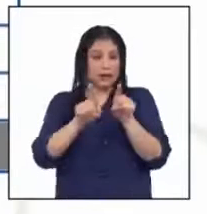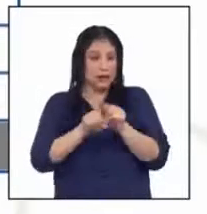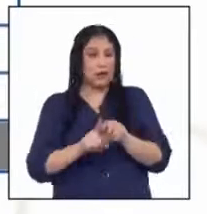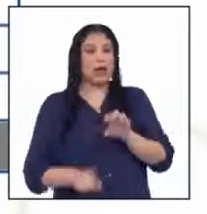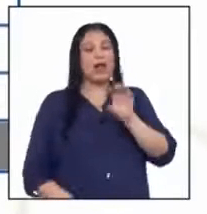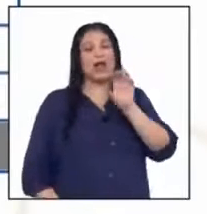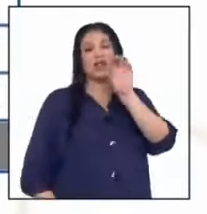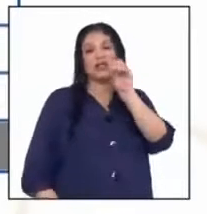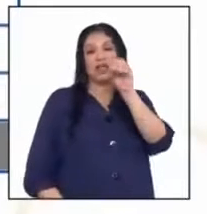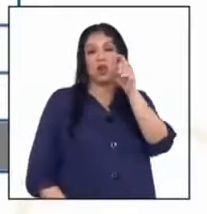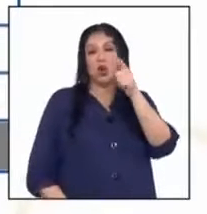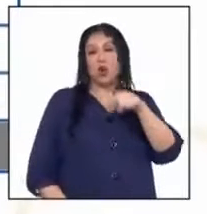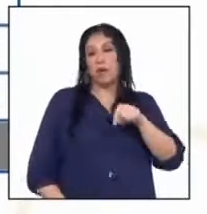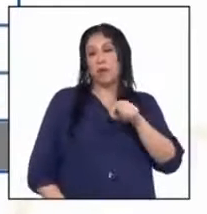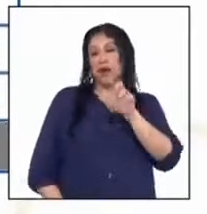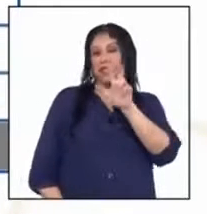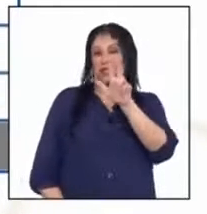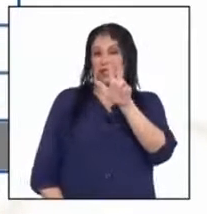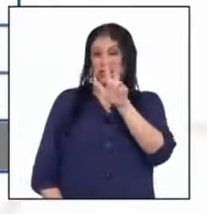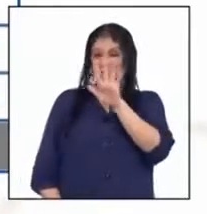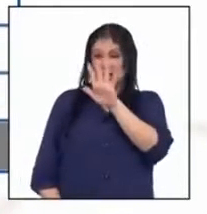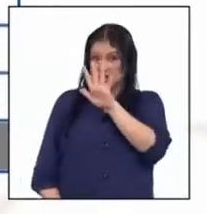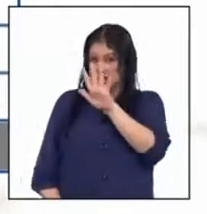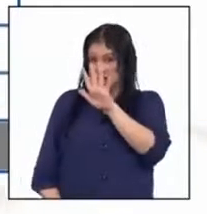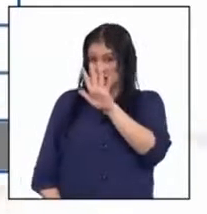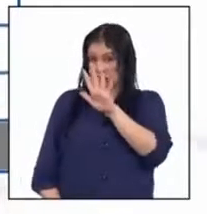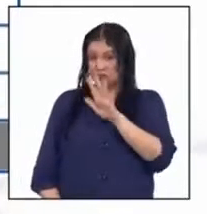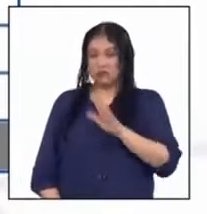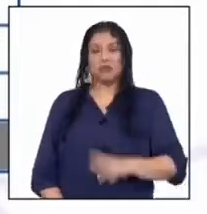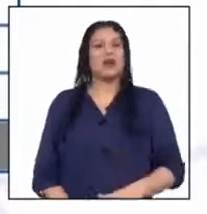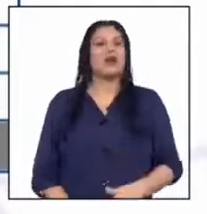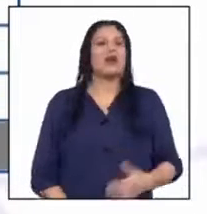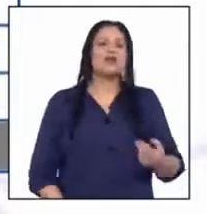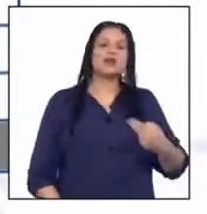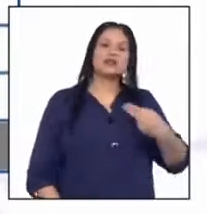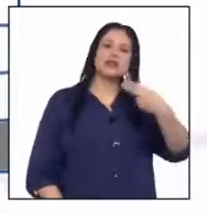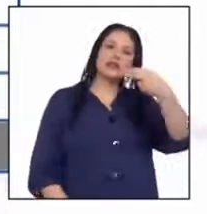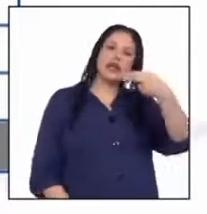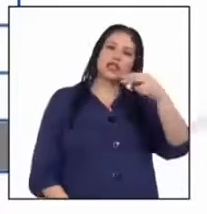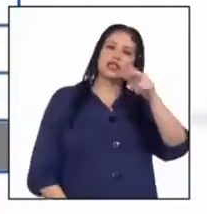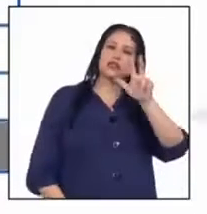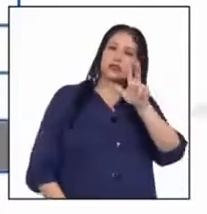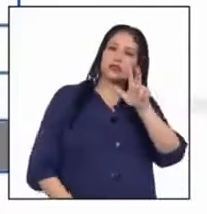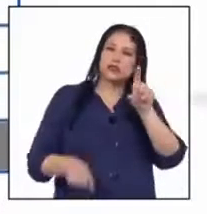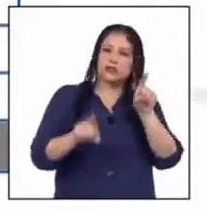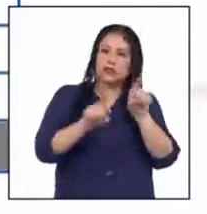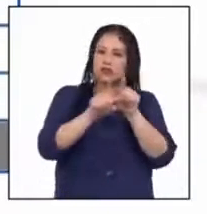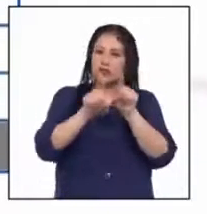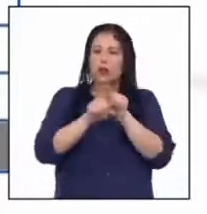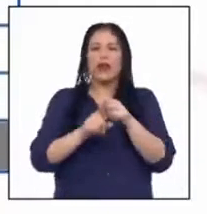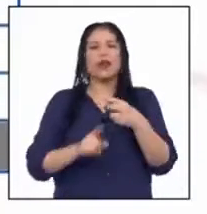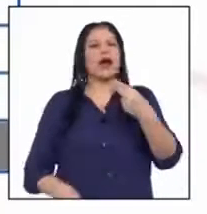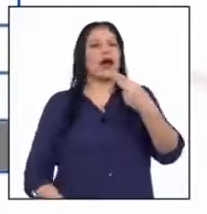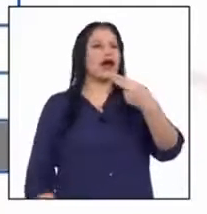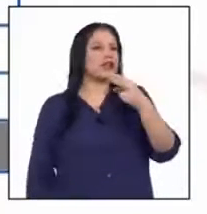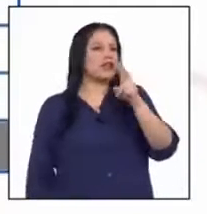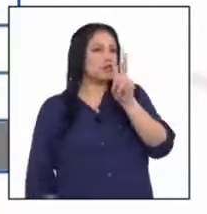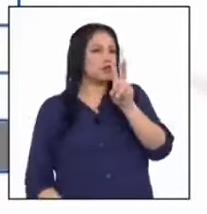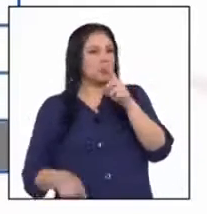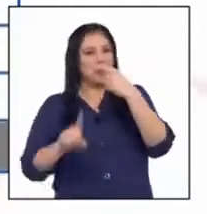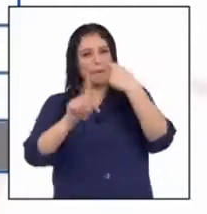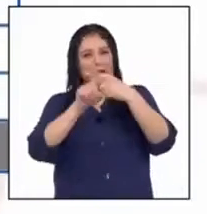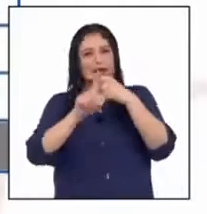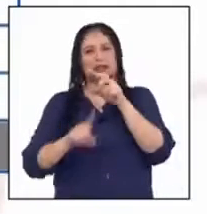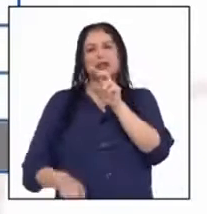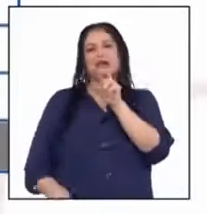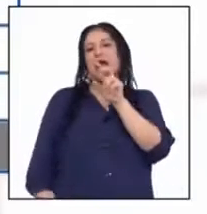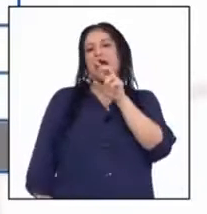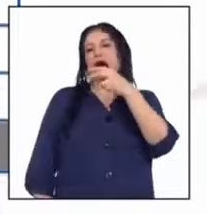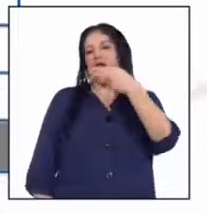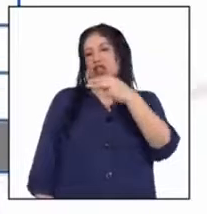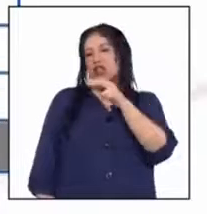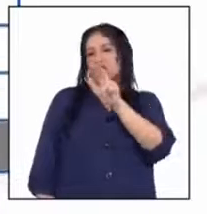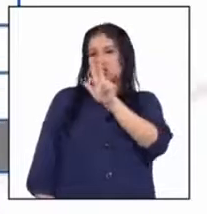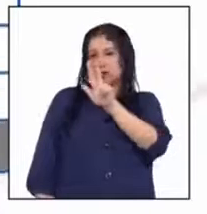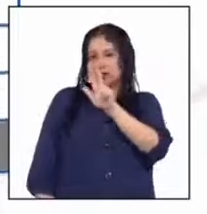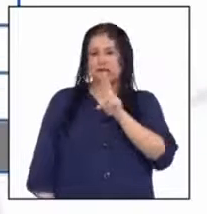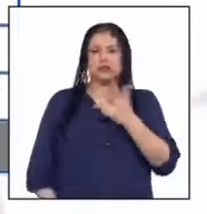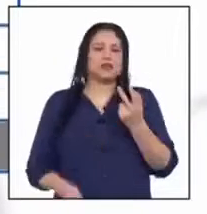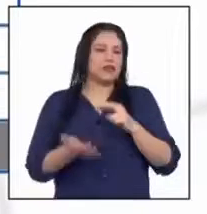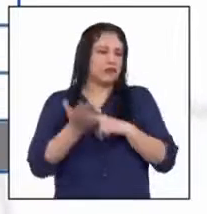a 0,35. H sub 3 es igual a H sub 2 más H sub 3, es